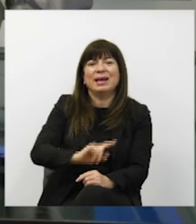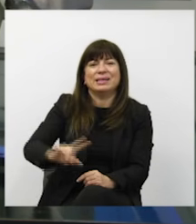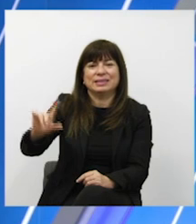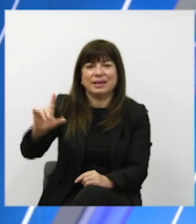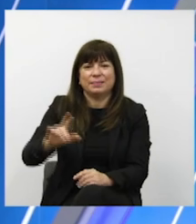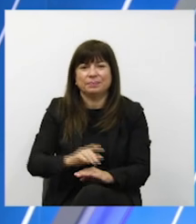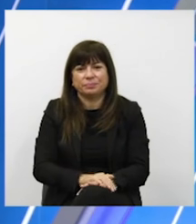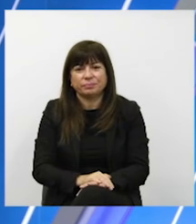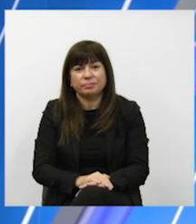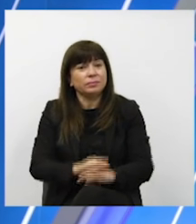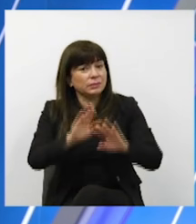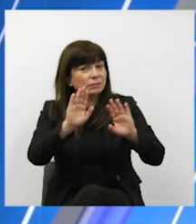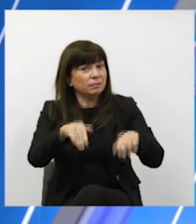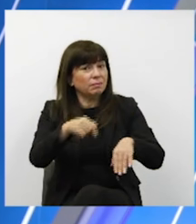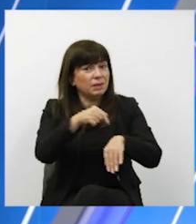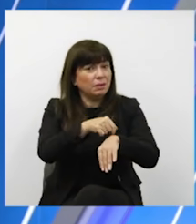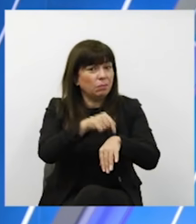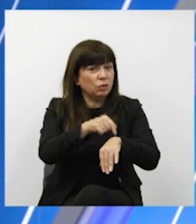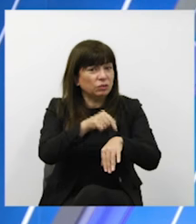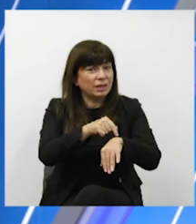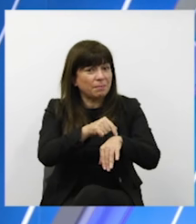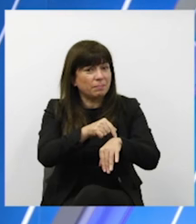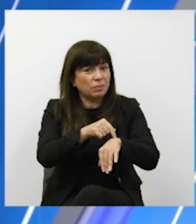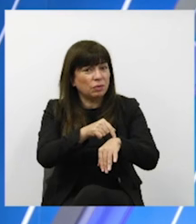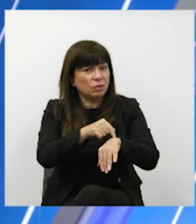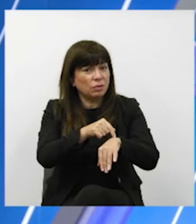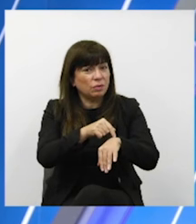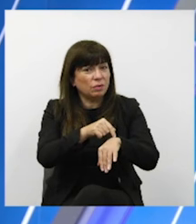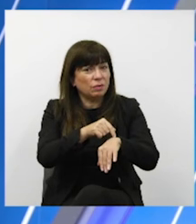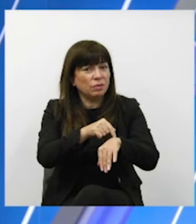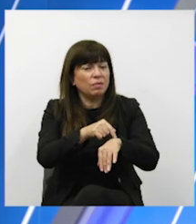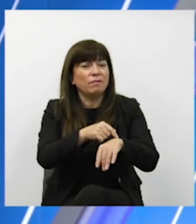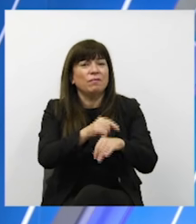crecer, pero al mismo tiempo meter en la discusión estas